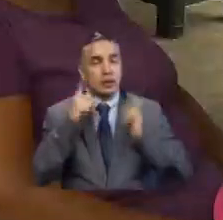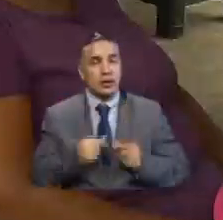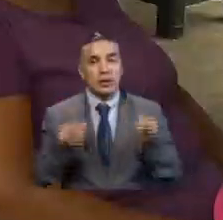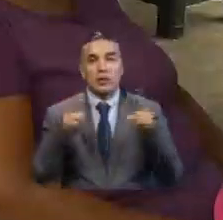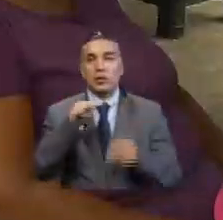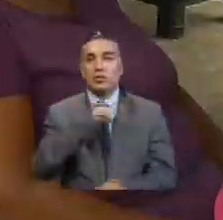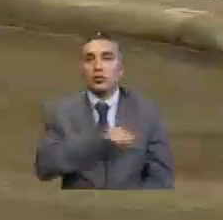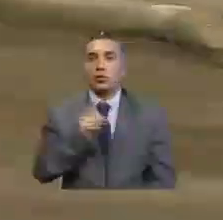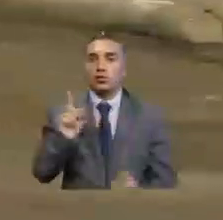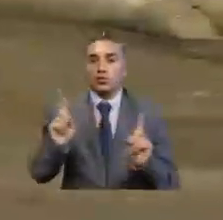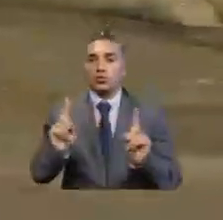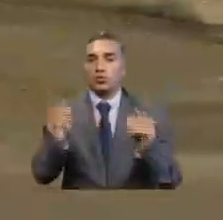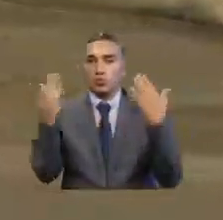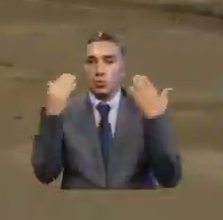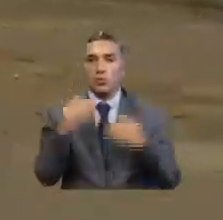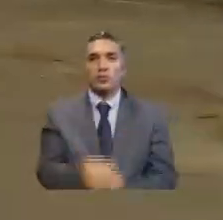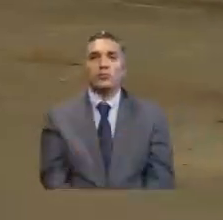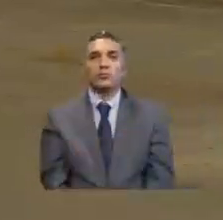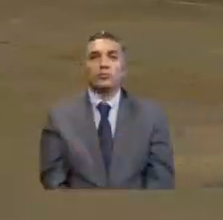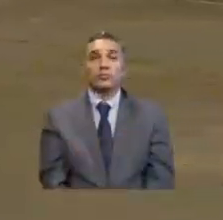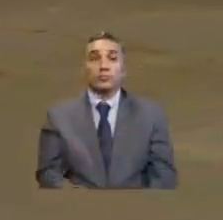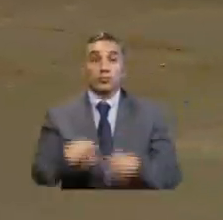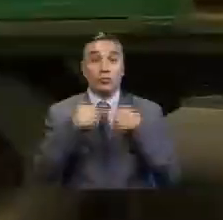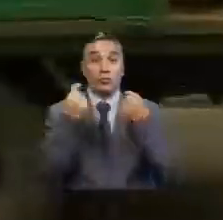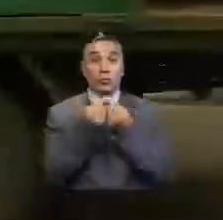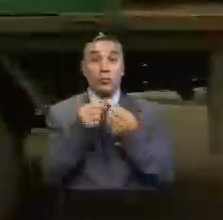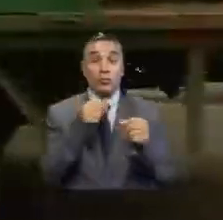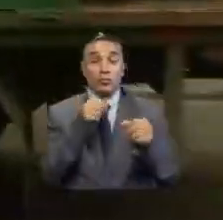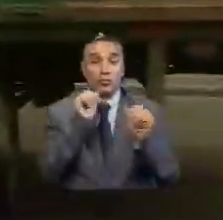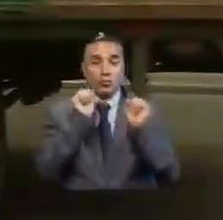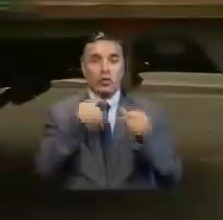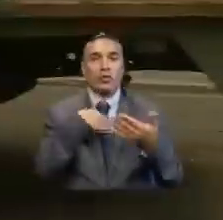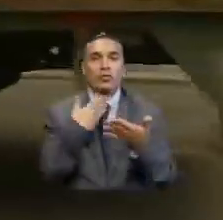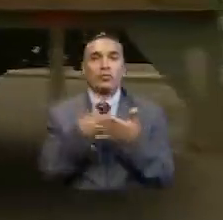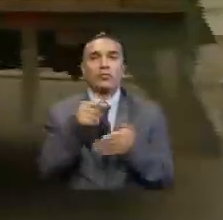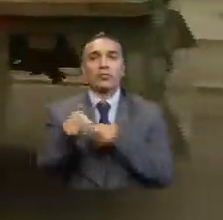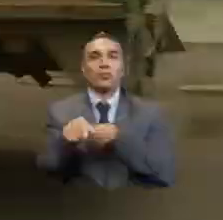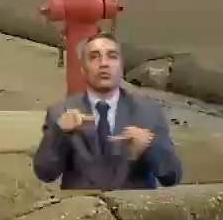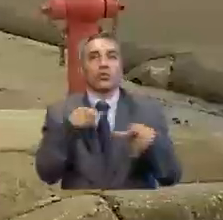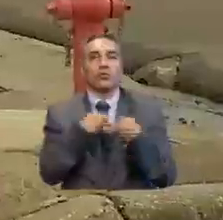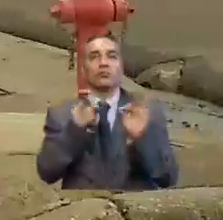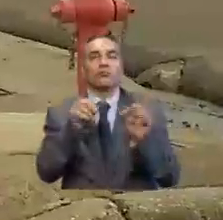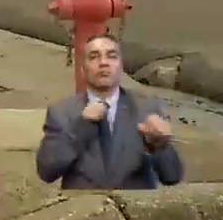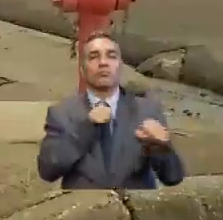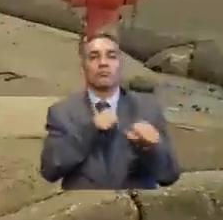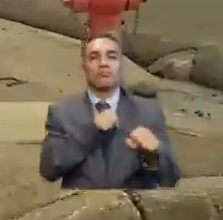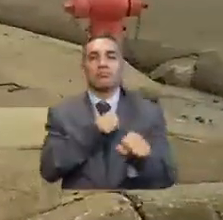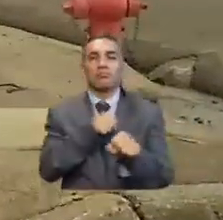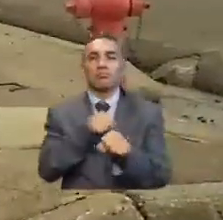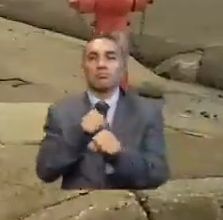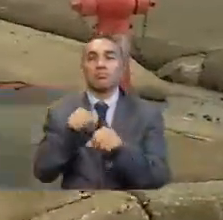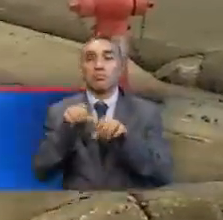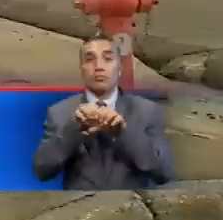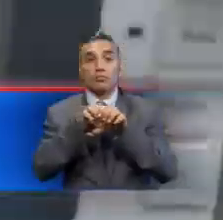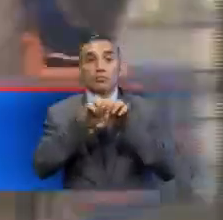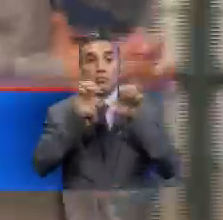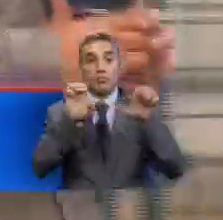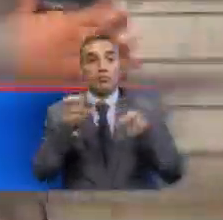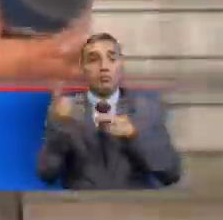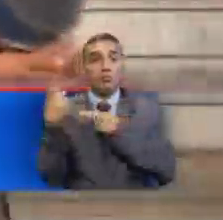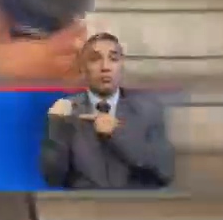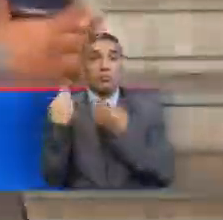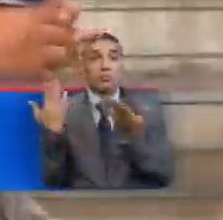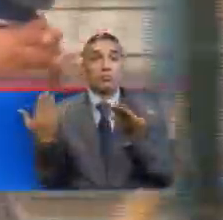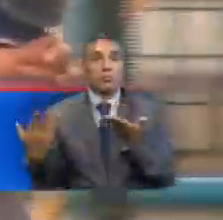del municipio de Guayaquil, que con sus brigadas puedan llegar hasta estos sectores, tanto de la empresa encargada de la recolección